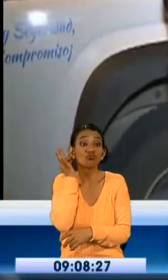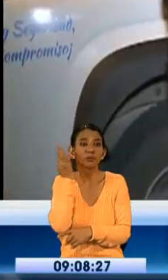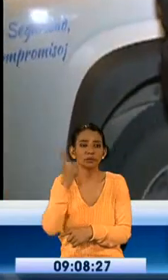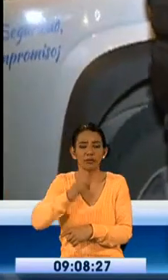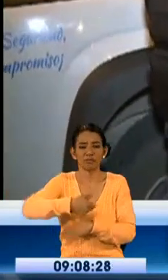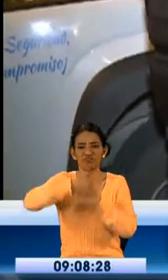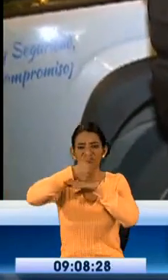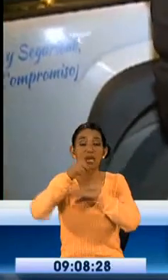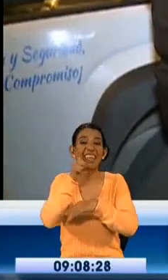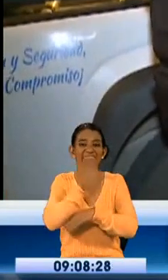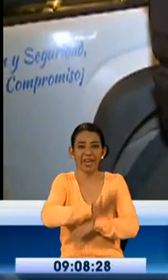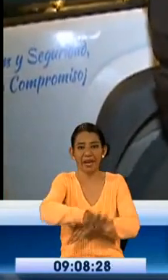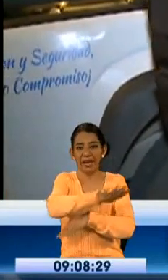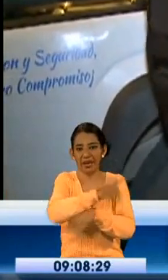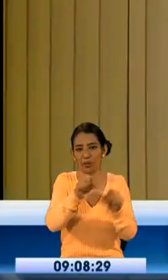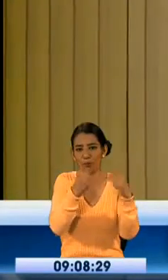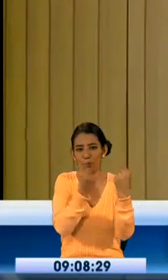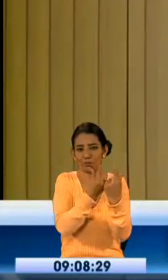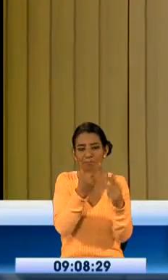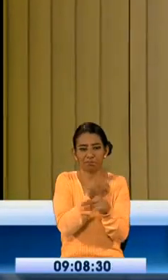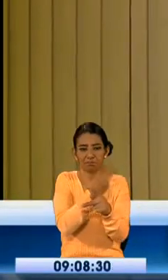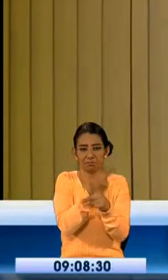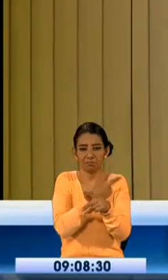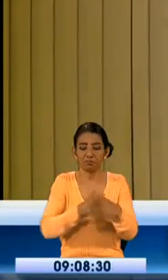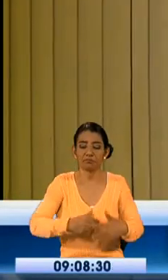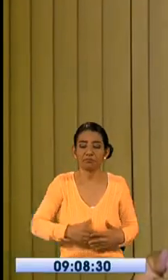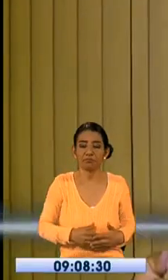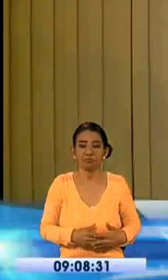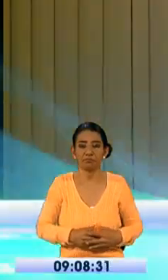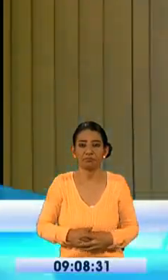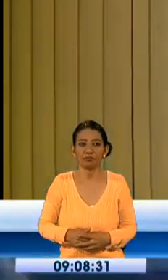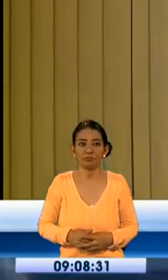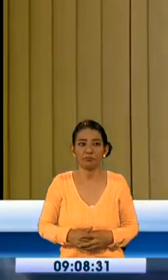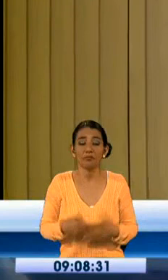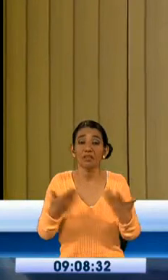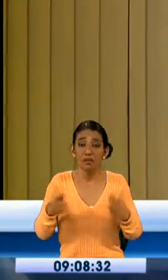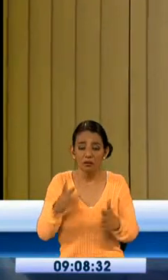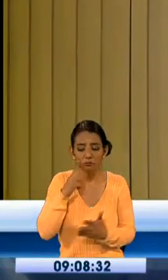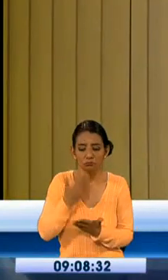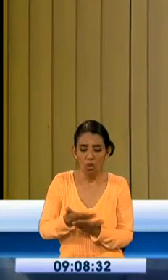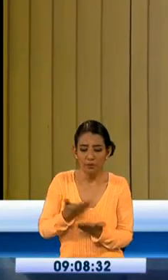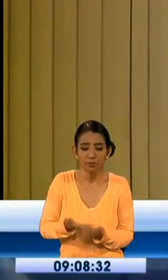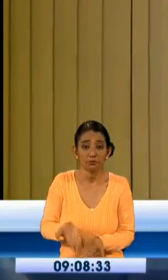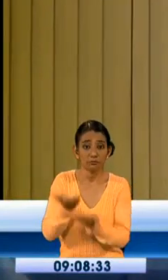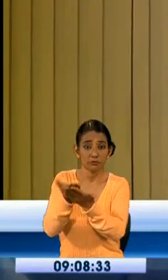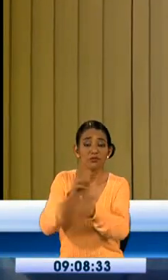de la presunta banda. Logramos levantar algunos elementos de convicción que le sirvieran al fiscal